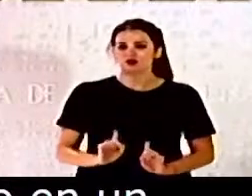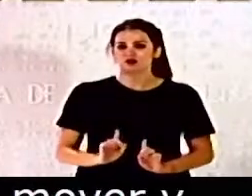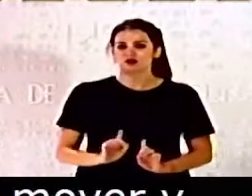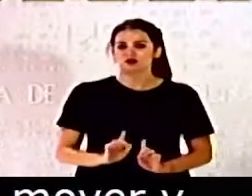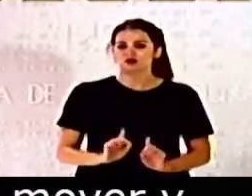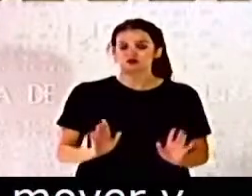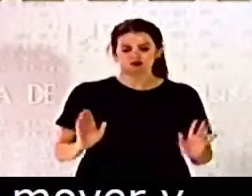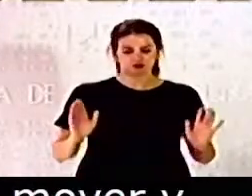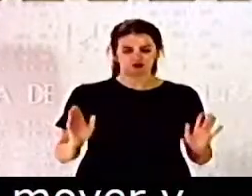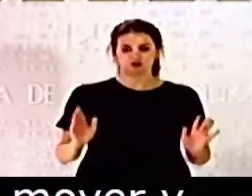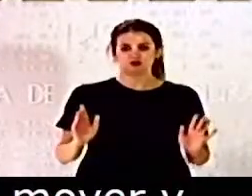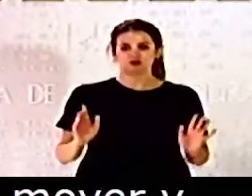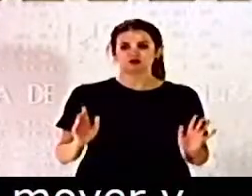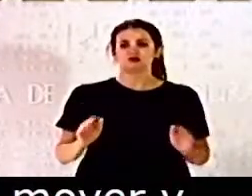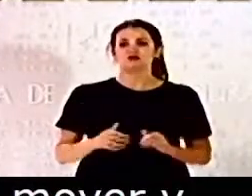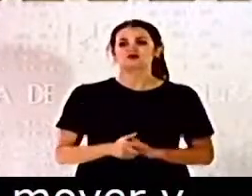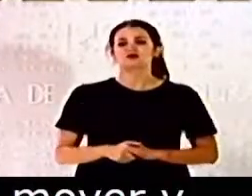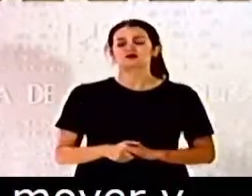Para no entrar en sitios.